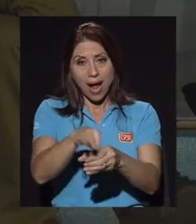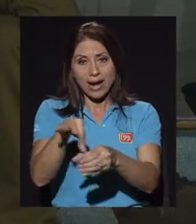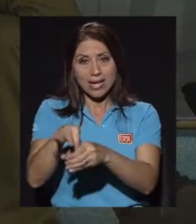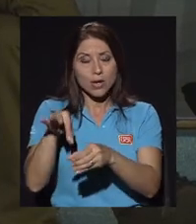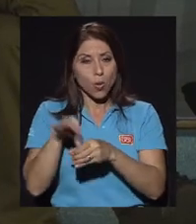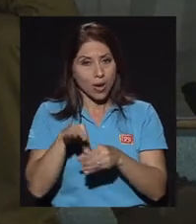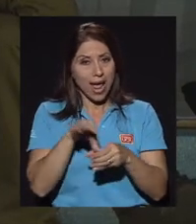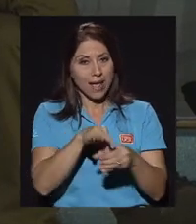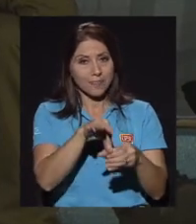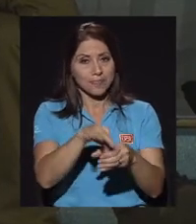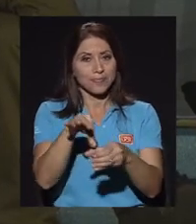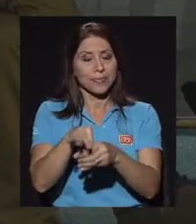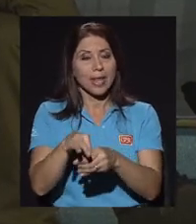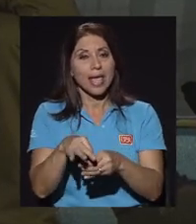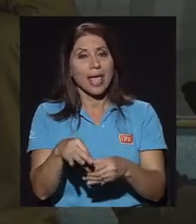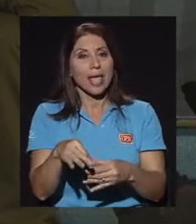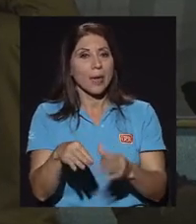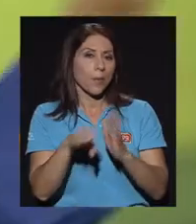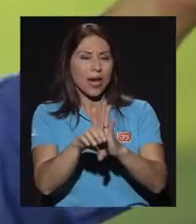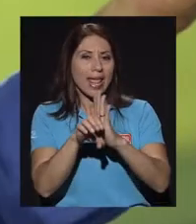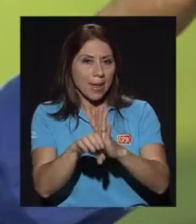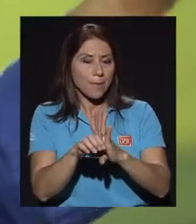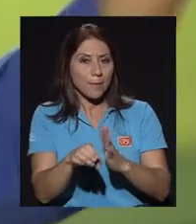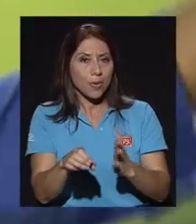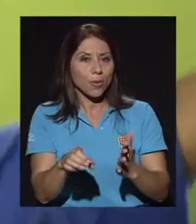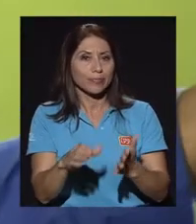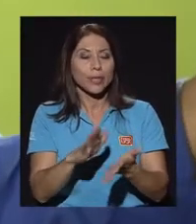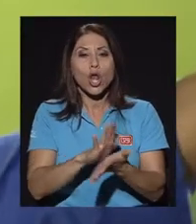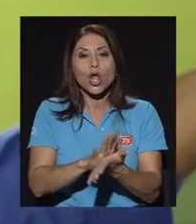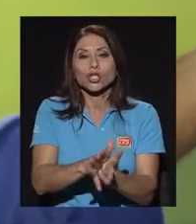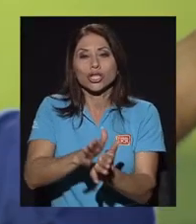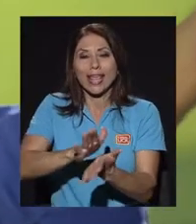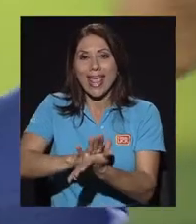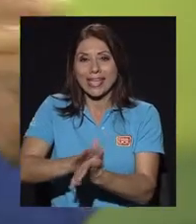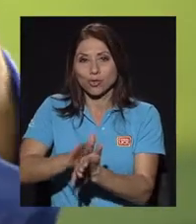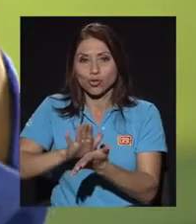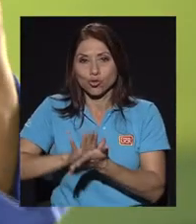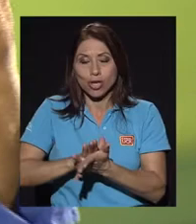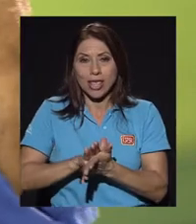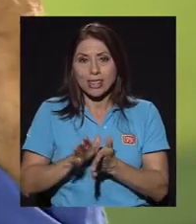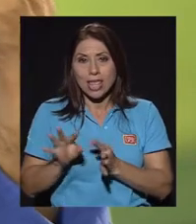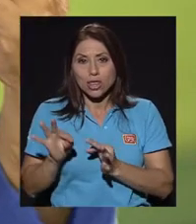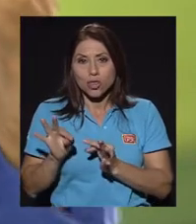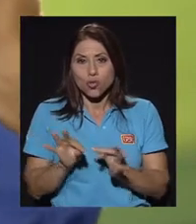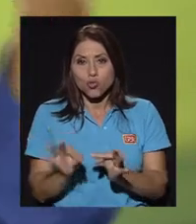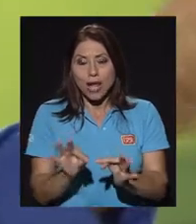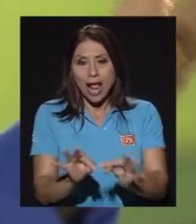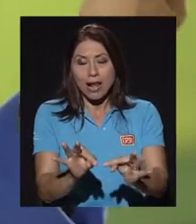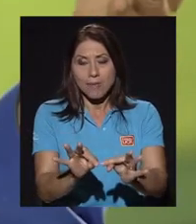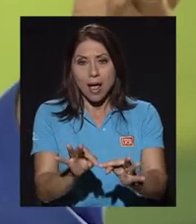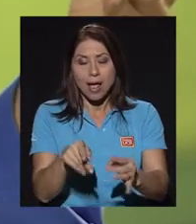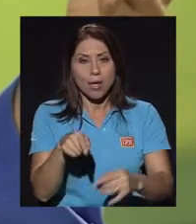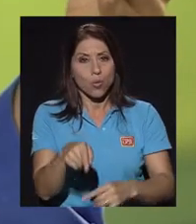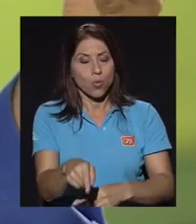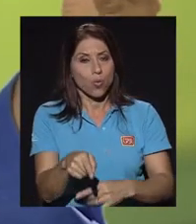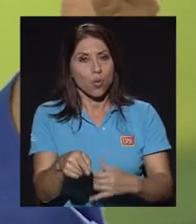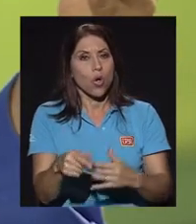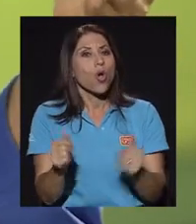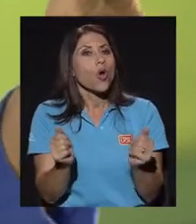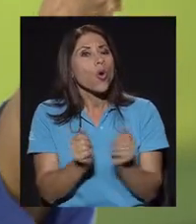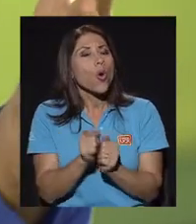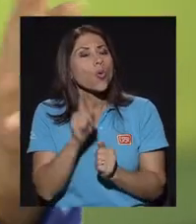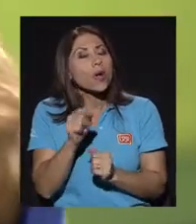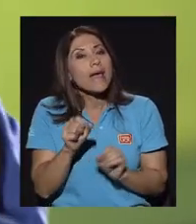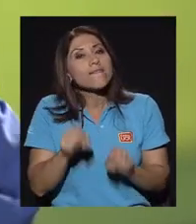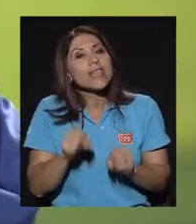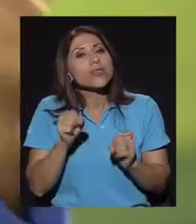agrícola tenemos, por ejemplo, los quesos de Turrialba, los quesos con una eventual denominación